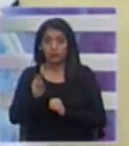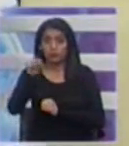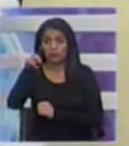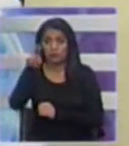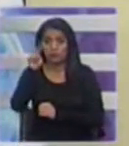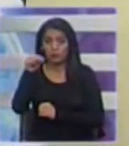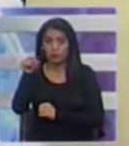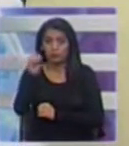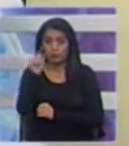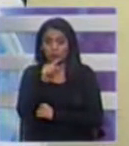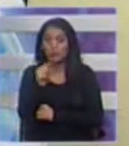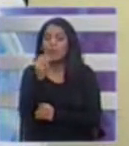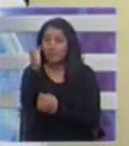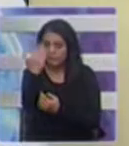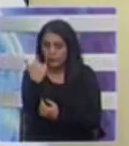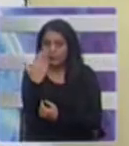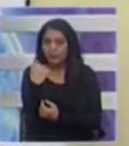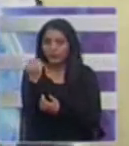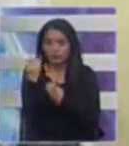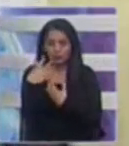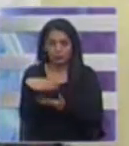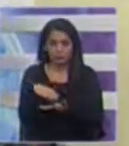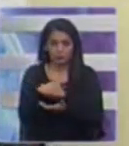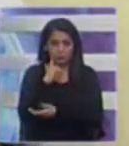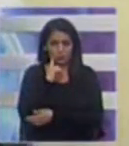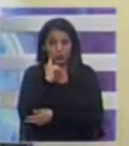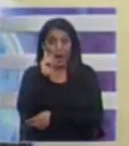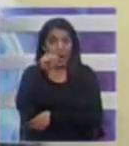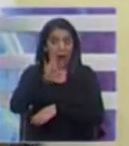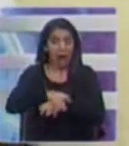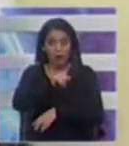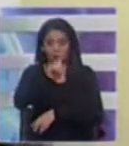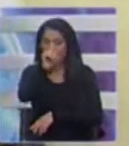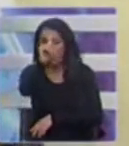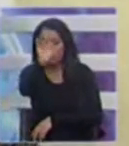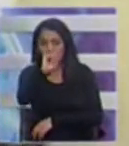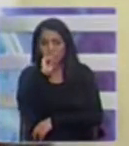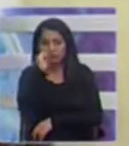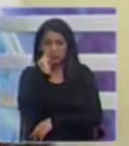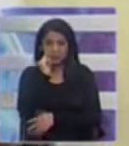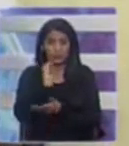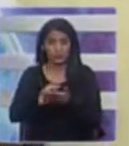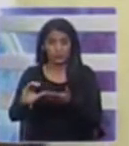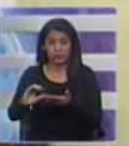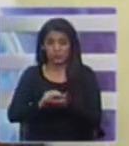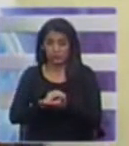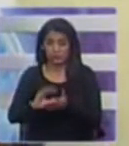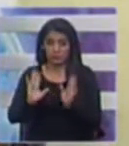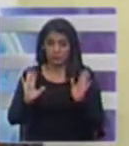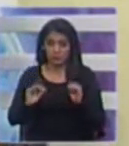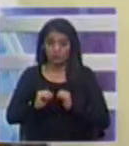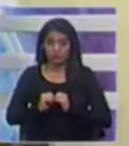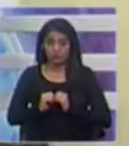obviamente fiscalizar y legislar. Hablemos un poquito de la fiscalización a propósito de los escándalos de corrupción que en este momento